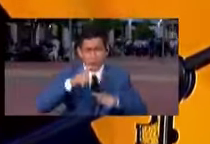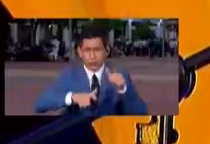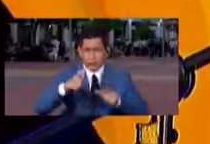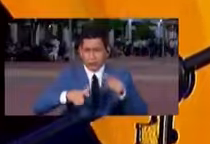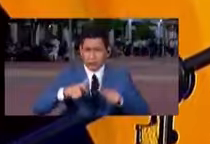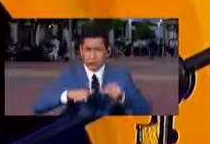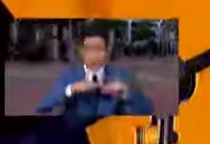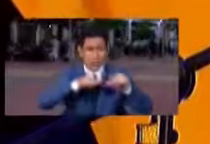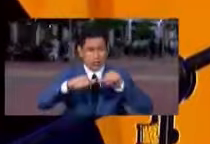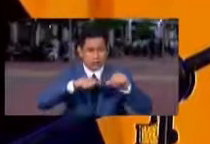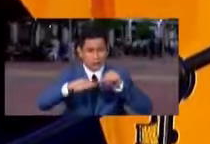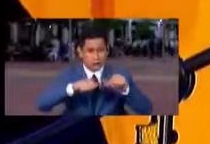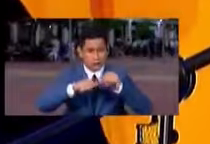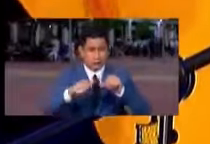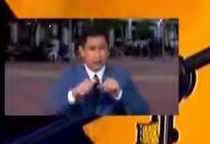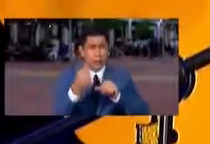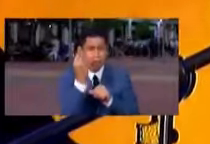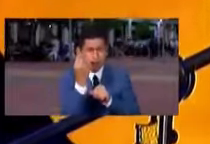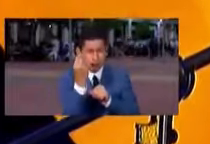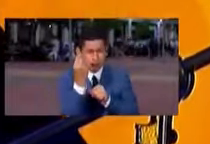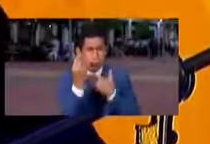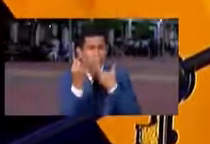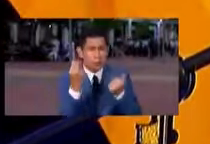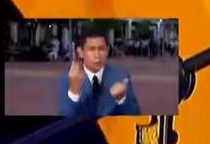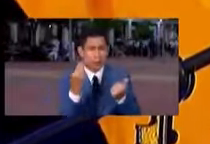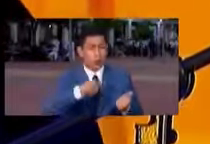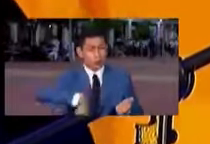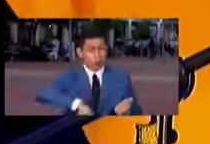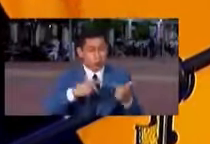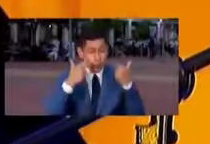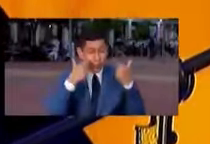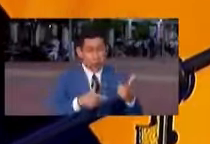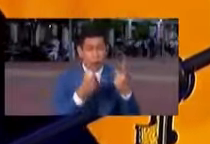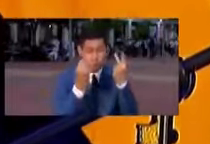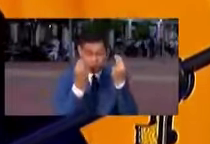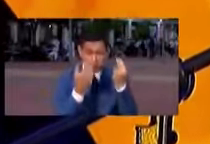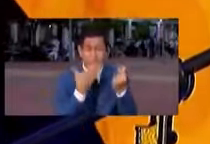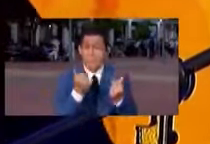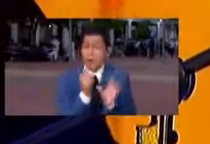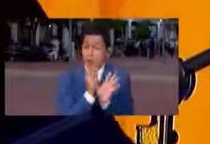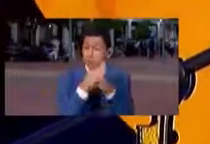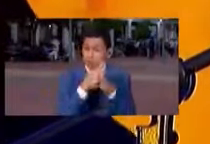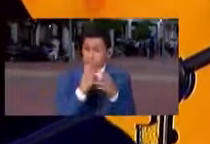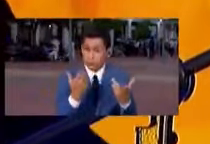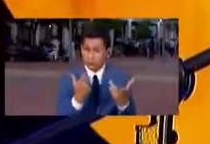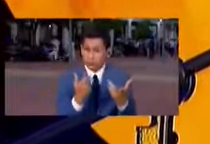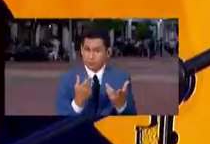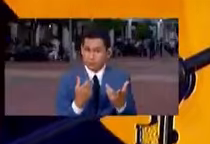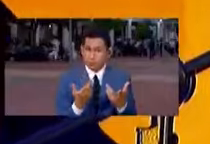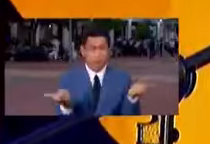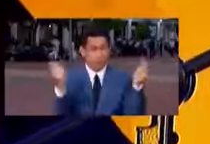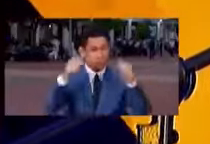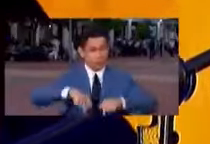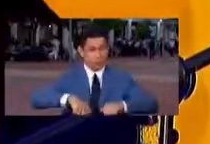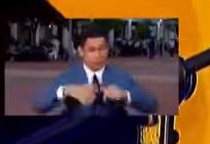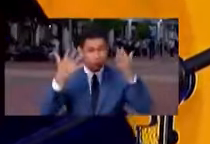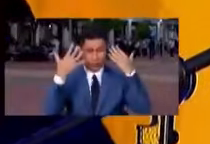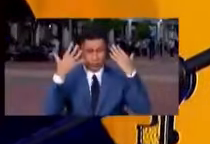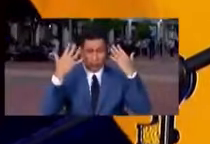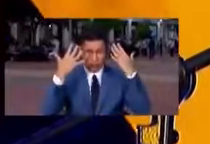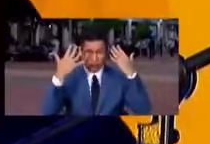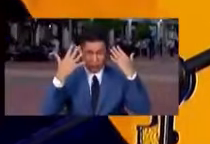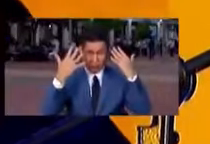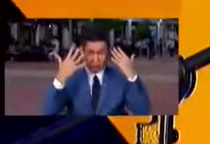administrando los recursos con conciencia, cuidando el centavo, pero sin parar de gestionar. Este municipio reactivó la